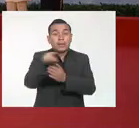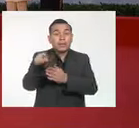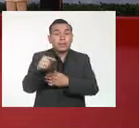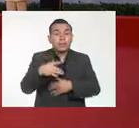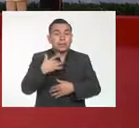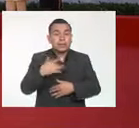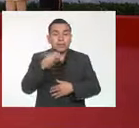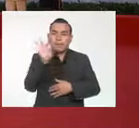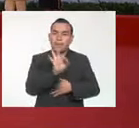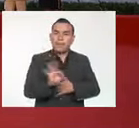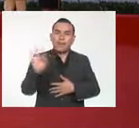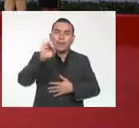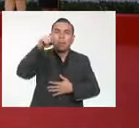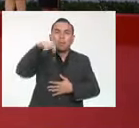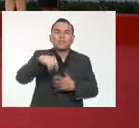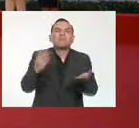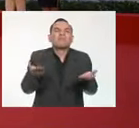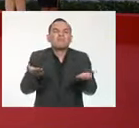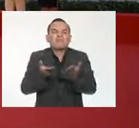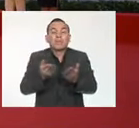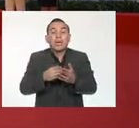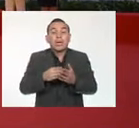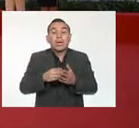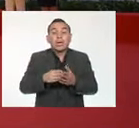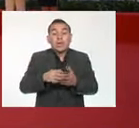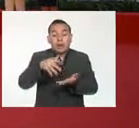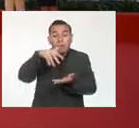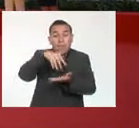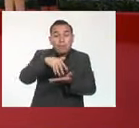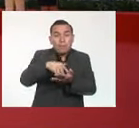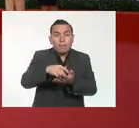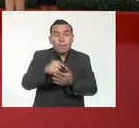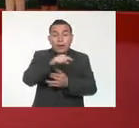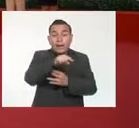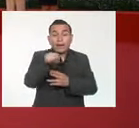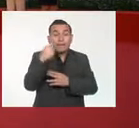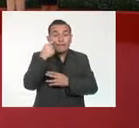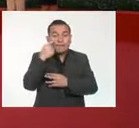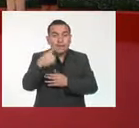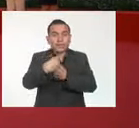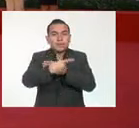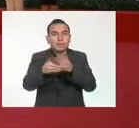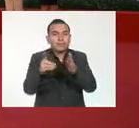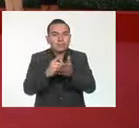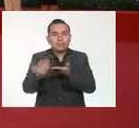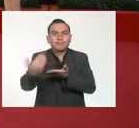que los representen. Pero ahora el pueblo salvadoreño escogió a los funcionarios que están aquí parados.